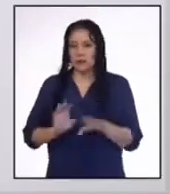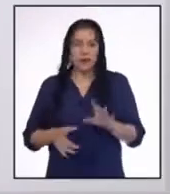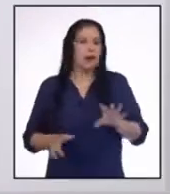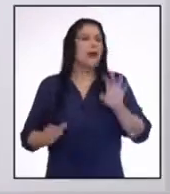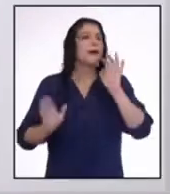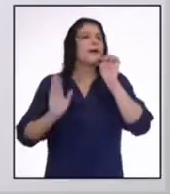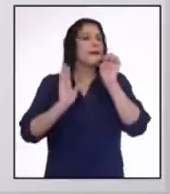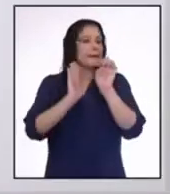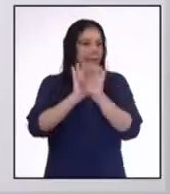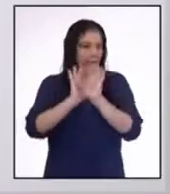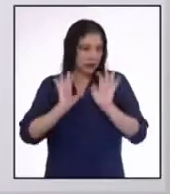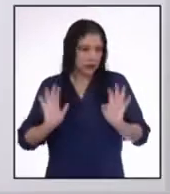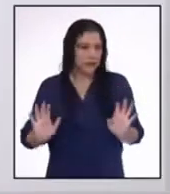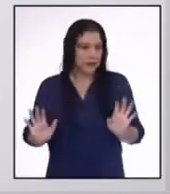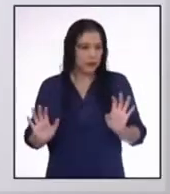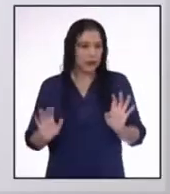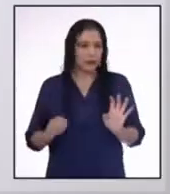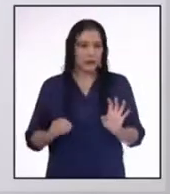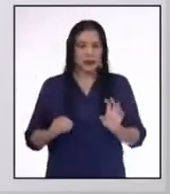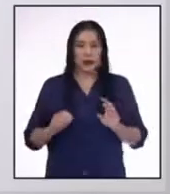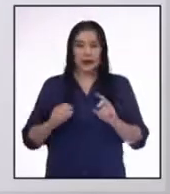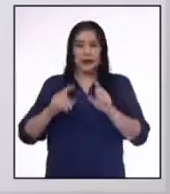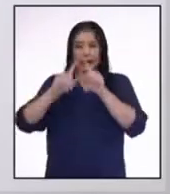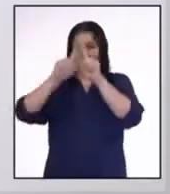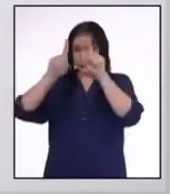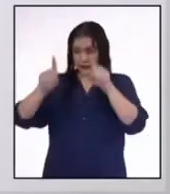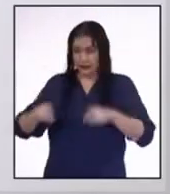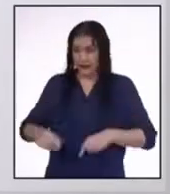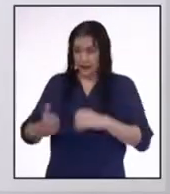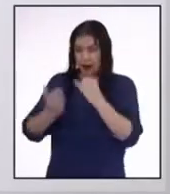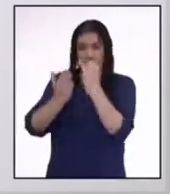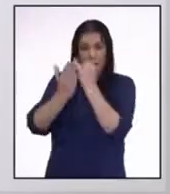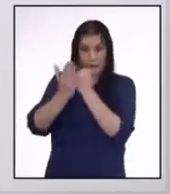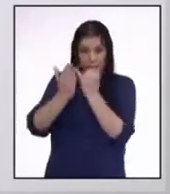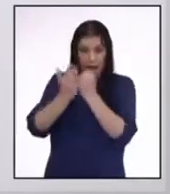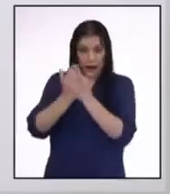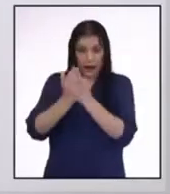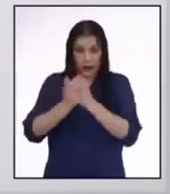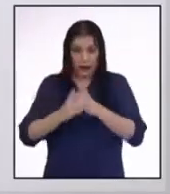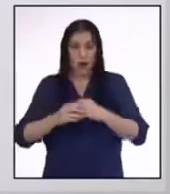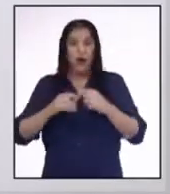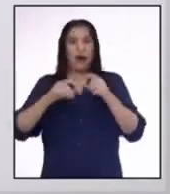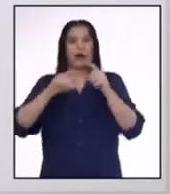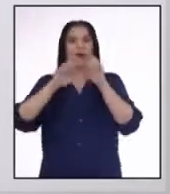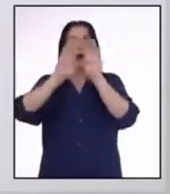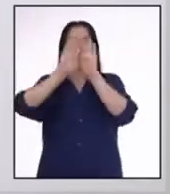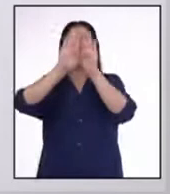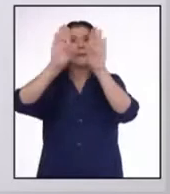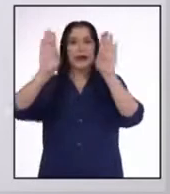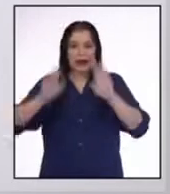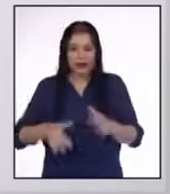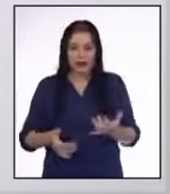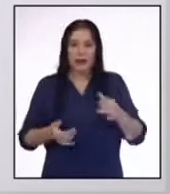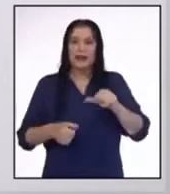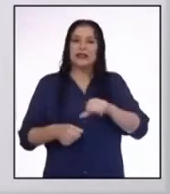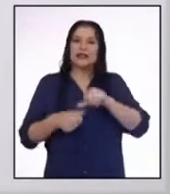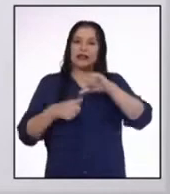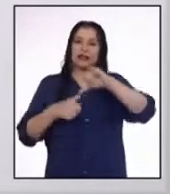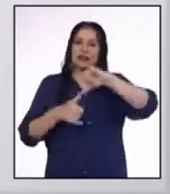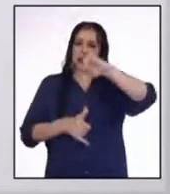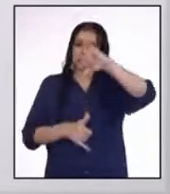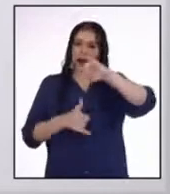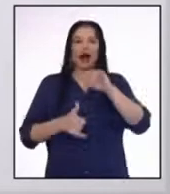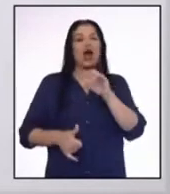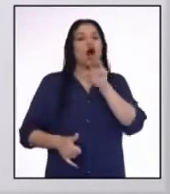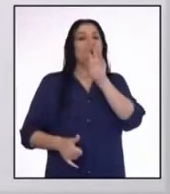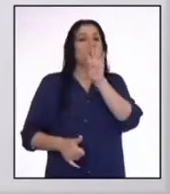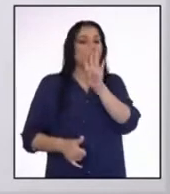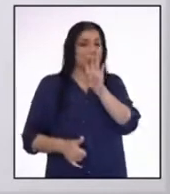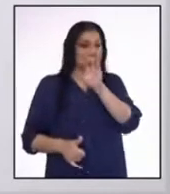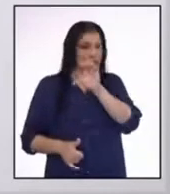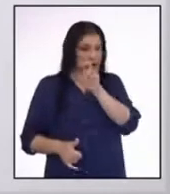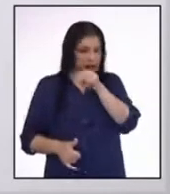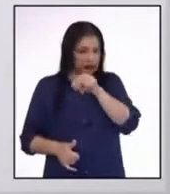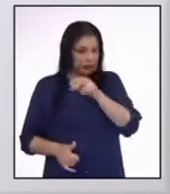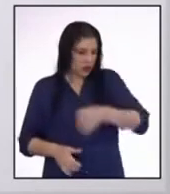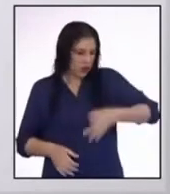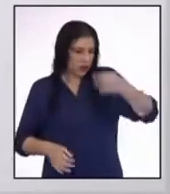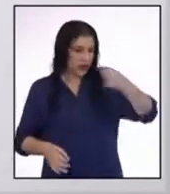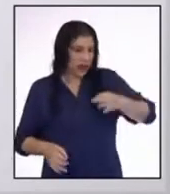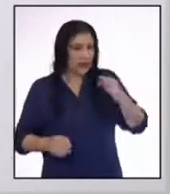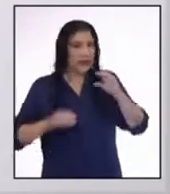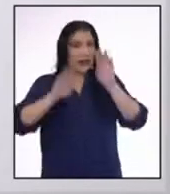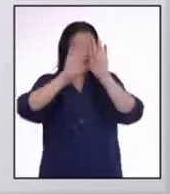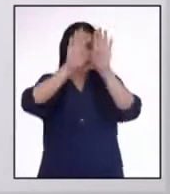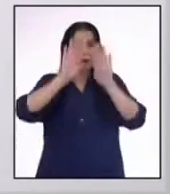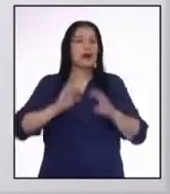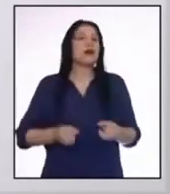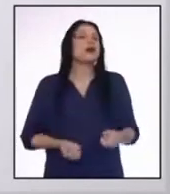Por ejemplo, si en el plano de tu casa el largo de una pared mide 4 centímetros, en la realidad el largo de